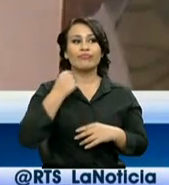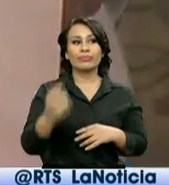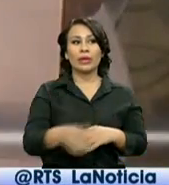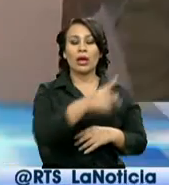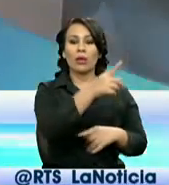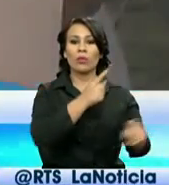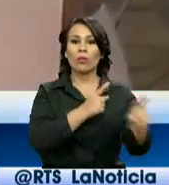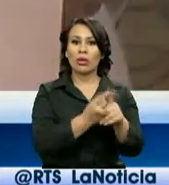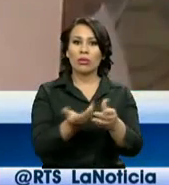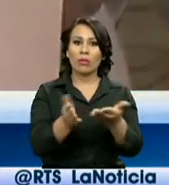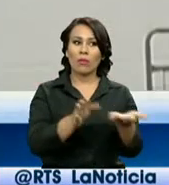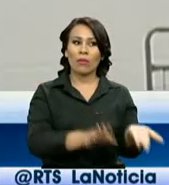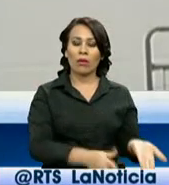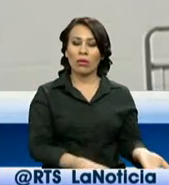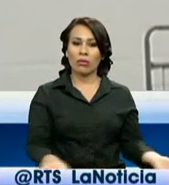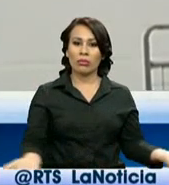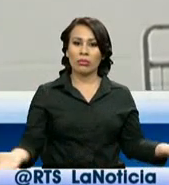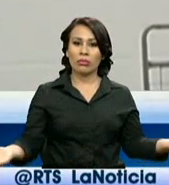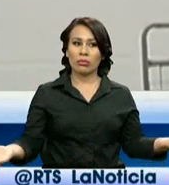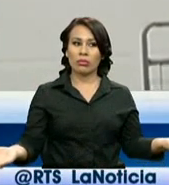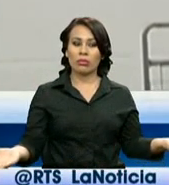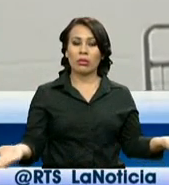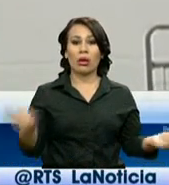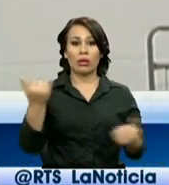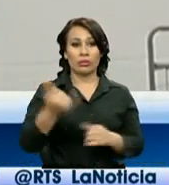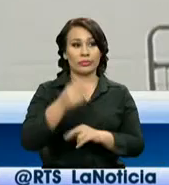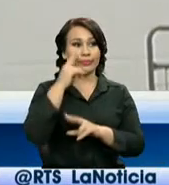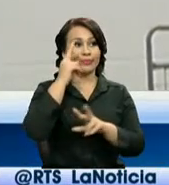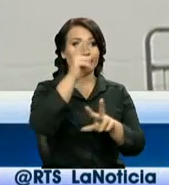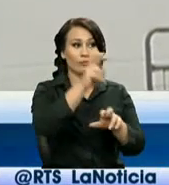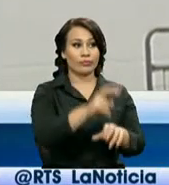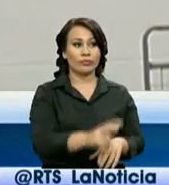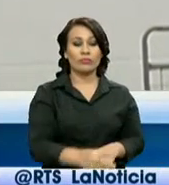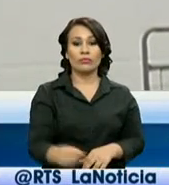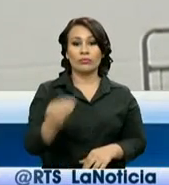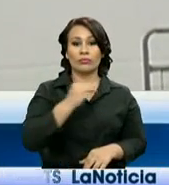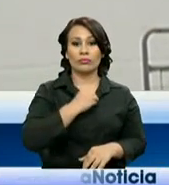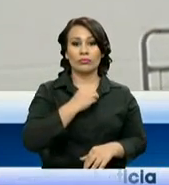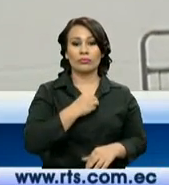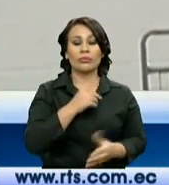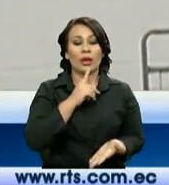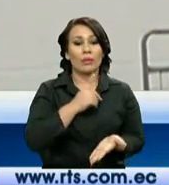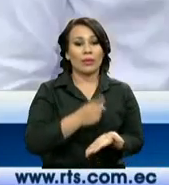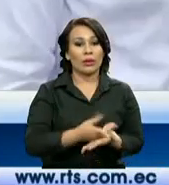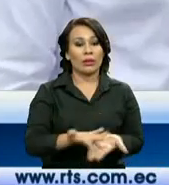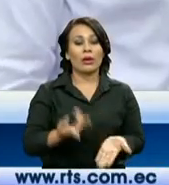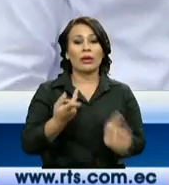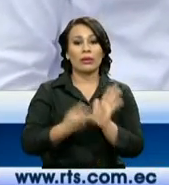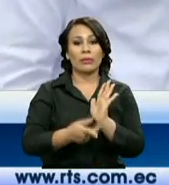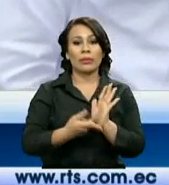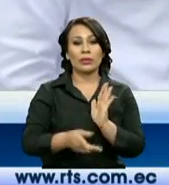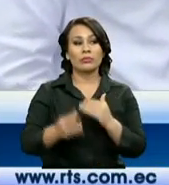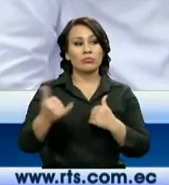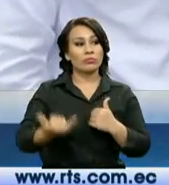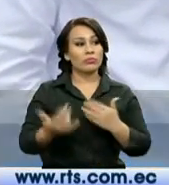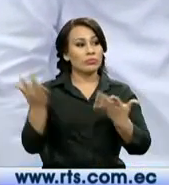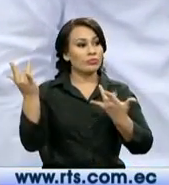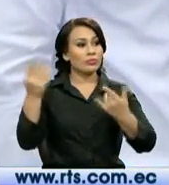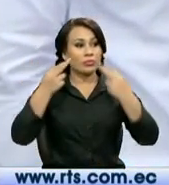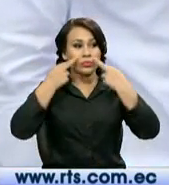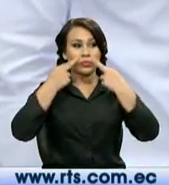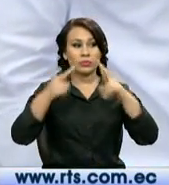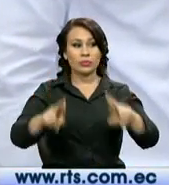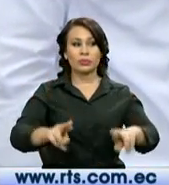moribundo. En este caso, las indagaciones dirán lo que realmente ocurrió, informó